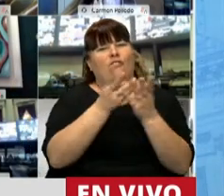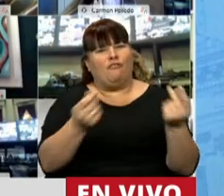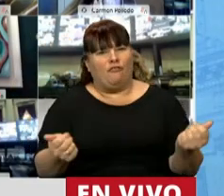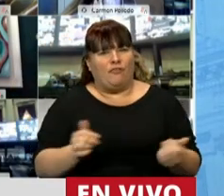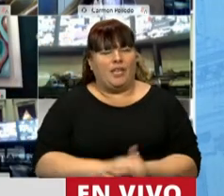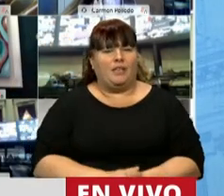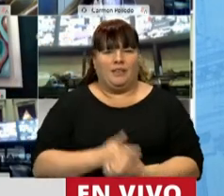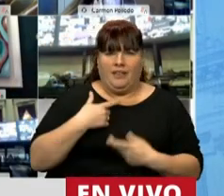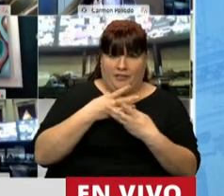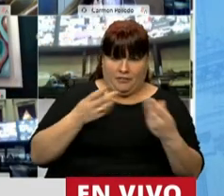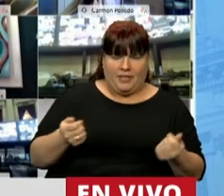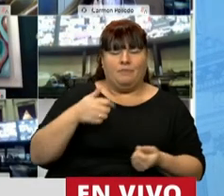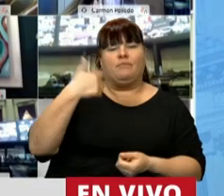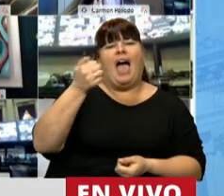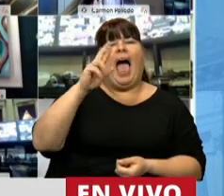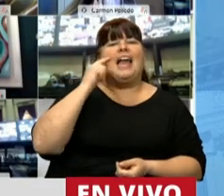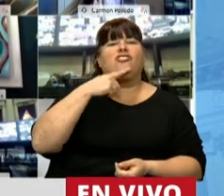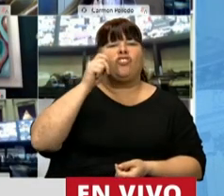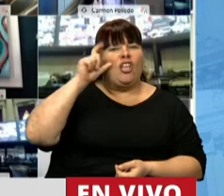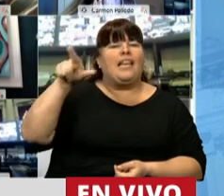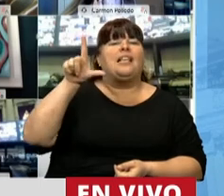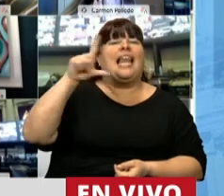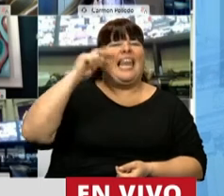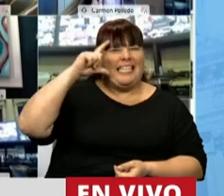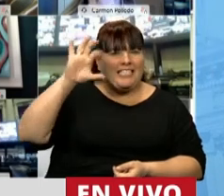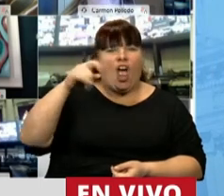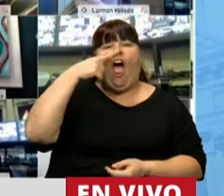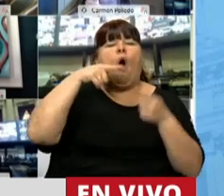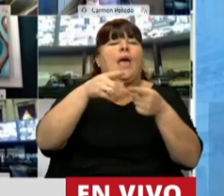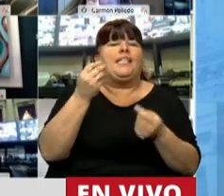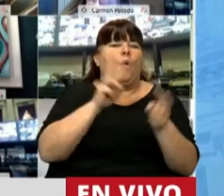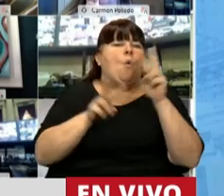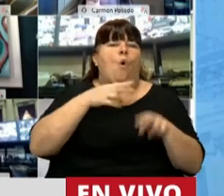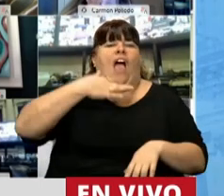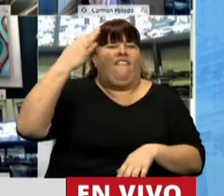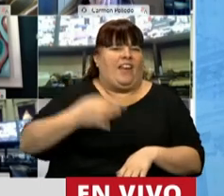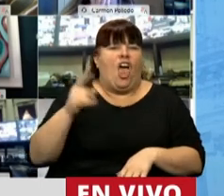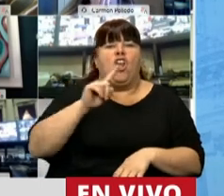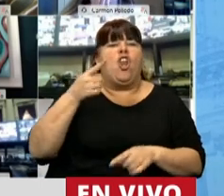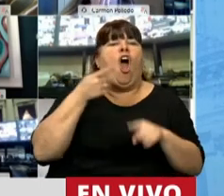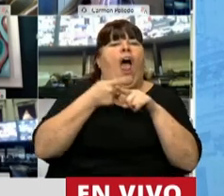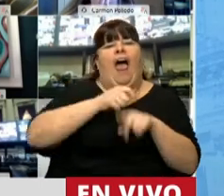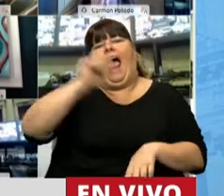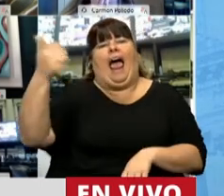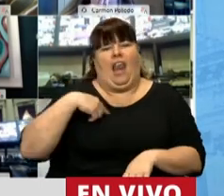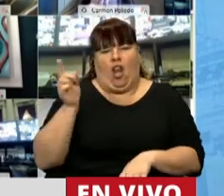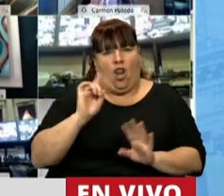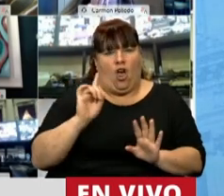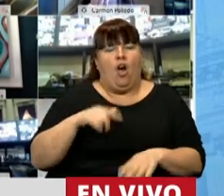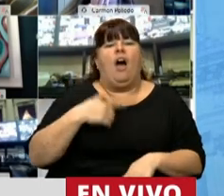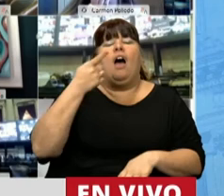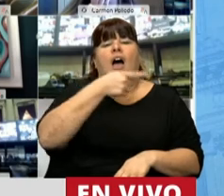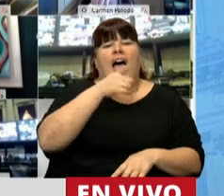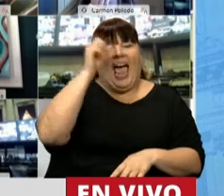Por favor. Termino, y Aristóteles con el Liceo. Su finalidad era la búsqueda de la verdad, no ganar la discusión. Los echaron